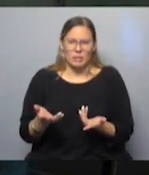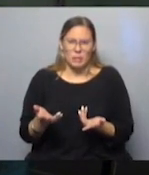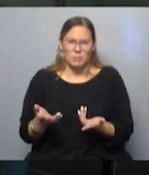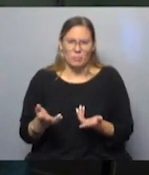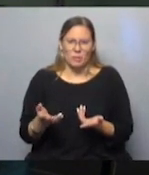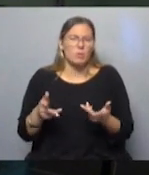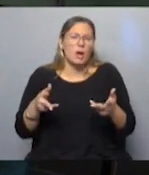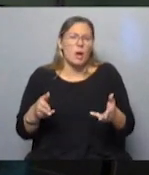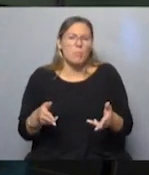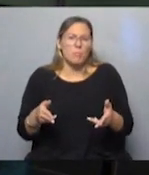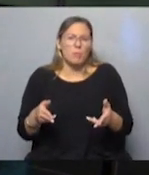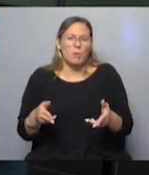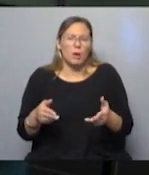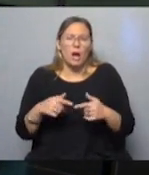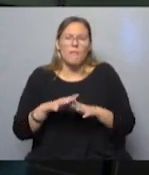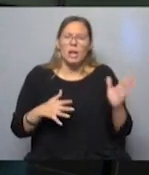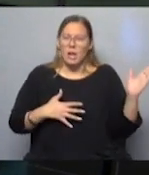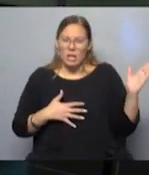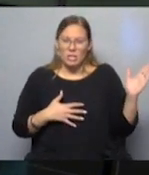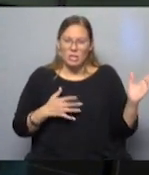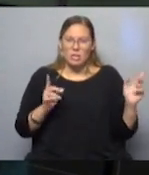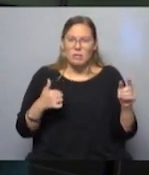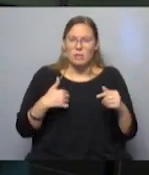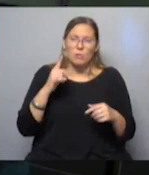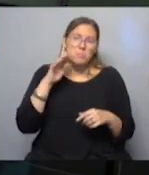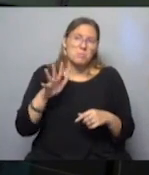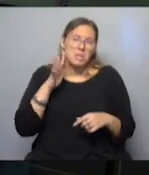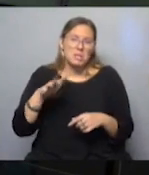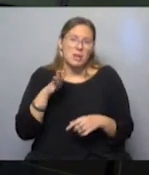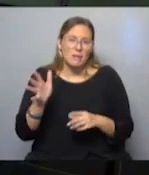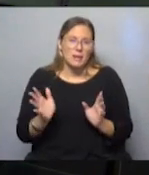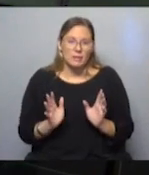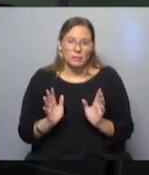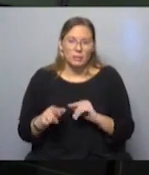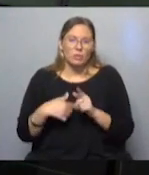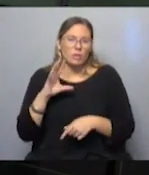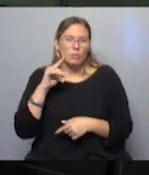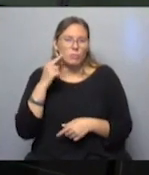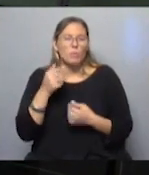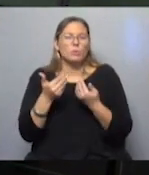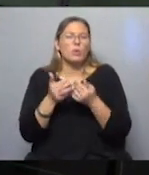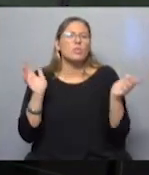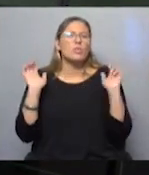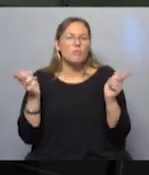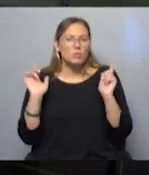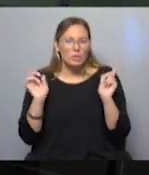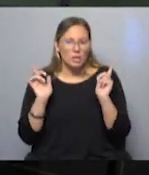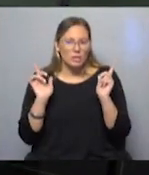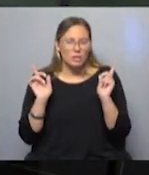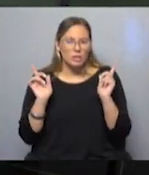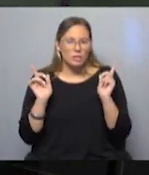en una época de muchas veces viste tal vez yo tendría esa imagen otro prejuicio otro cuando empiezas a disfrutar